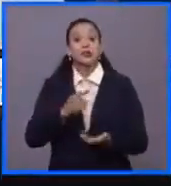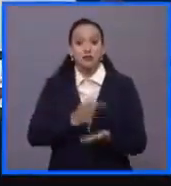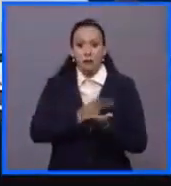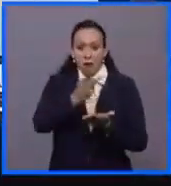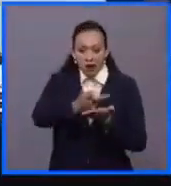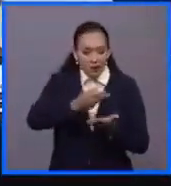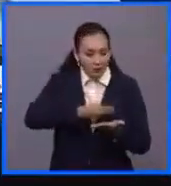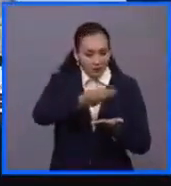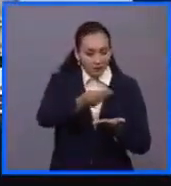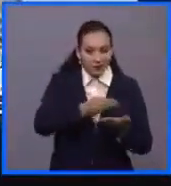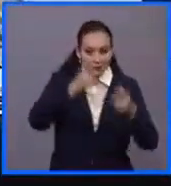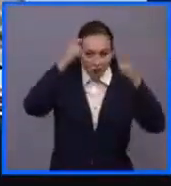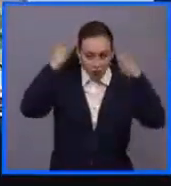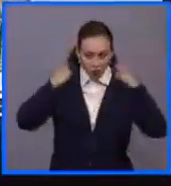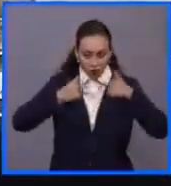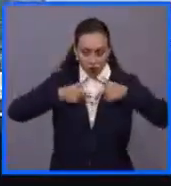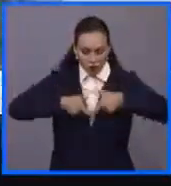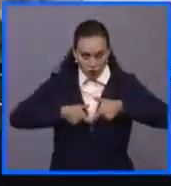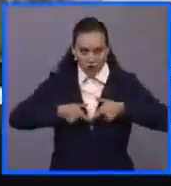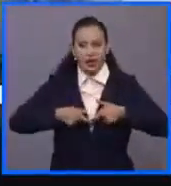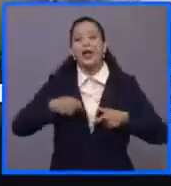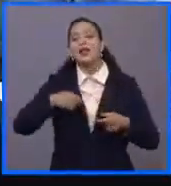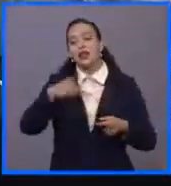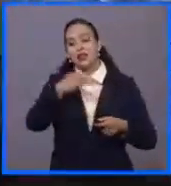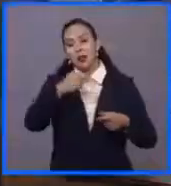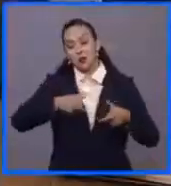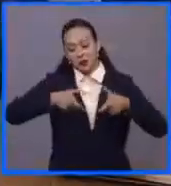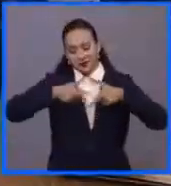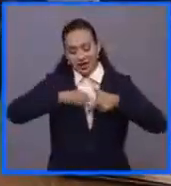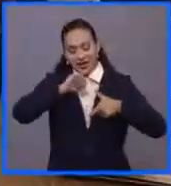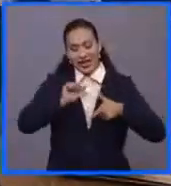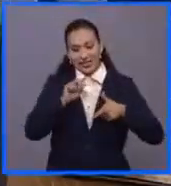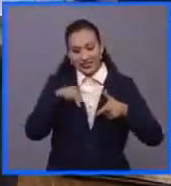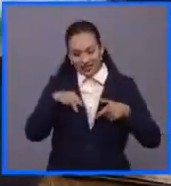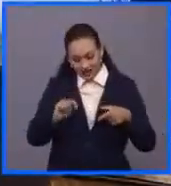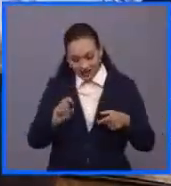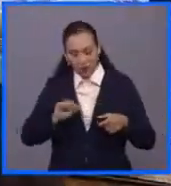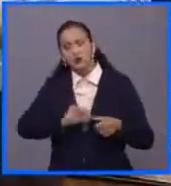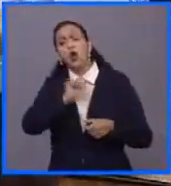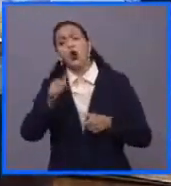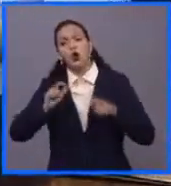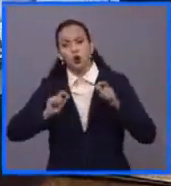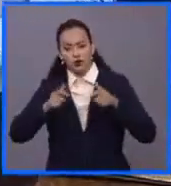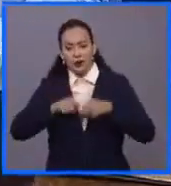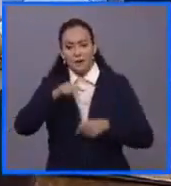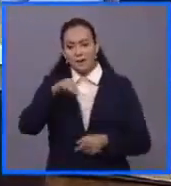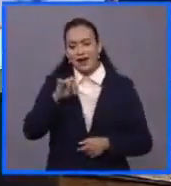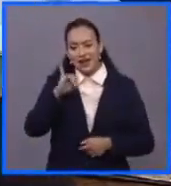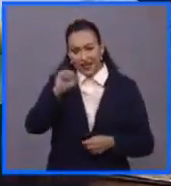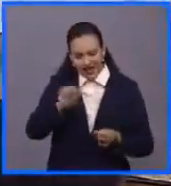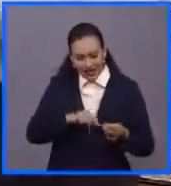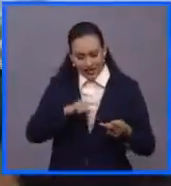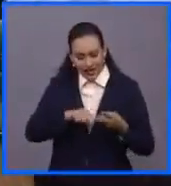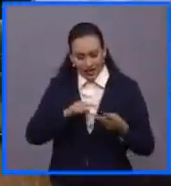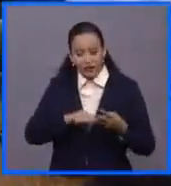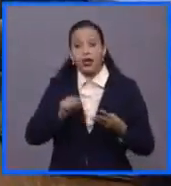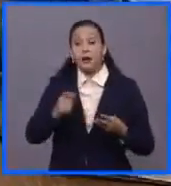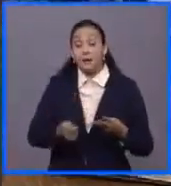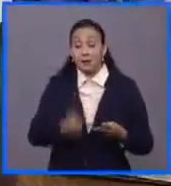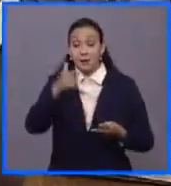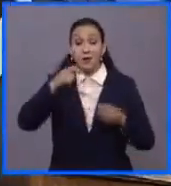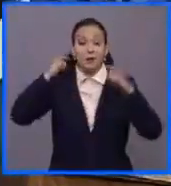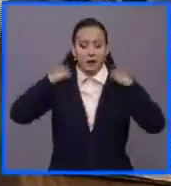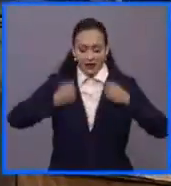las medallas Ponciano Arriaga, Jacinto Payares, Benita Galeana, María Asunción Sandoval y por primera vez con la